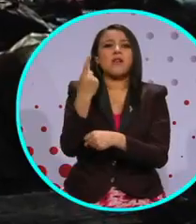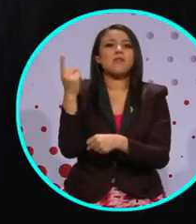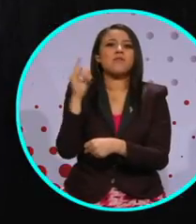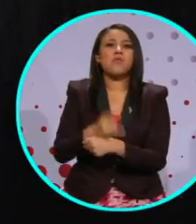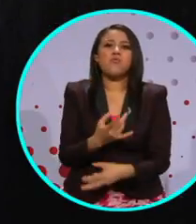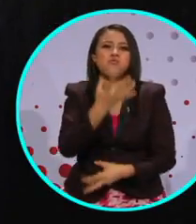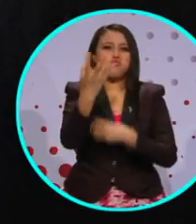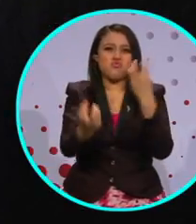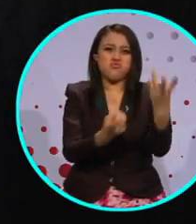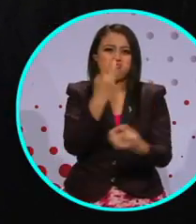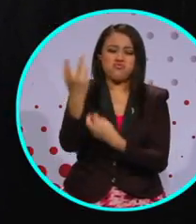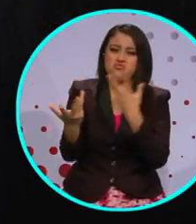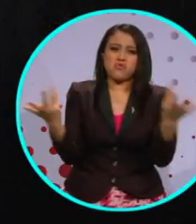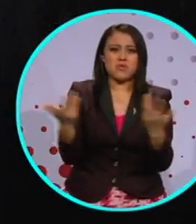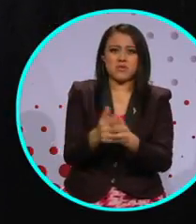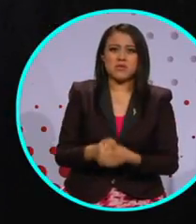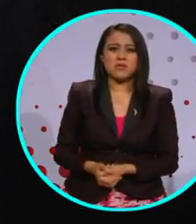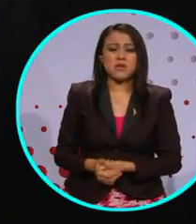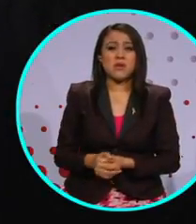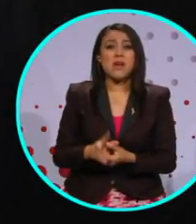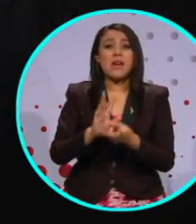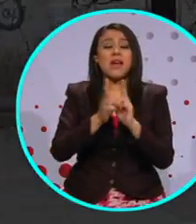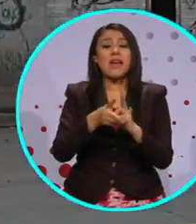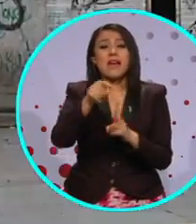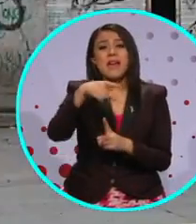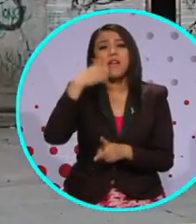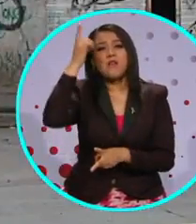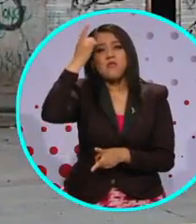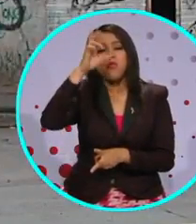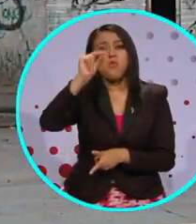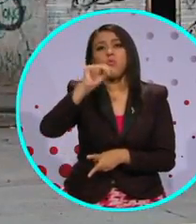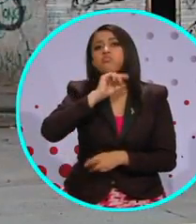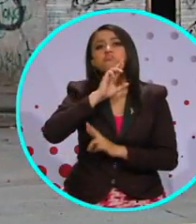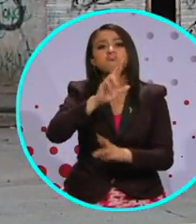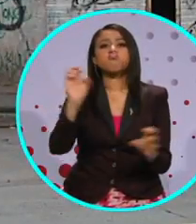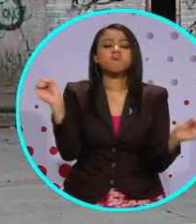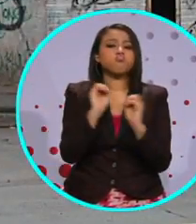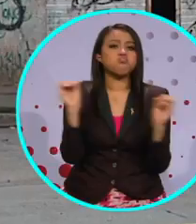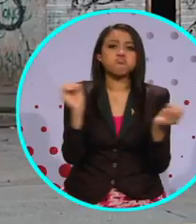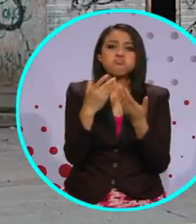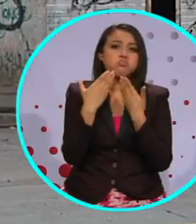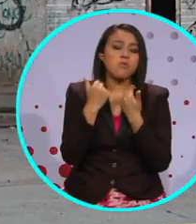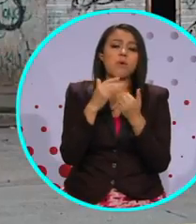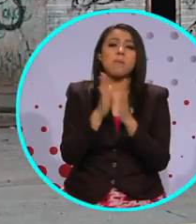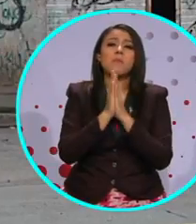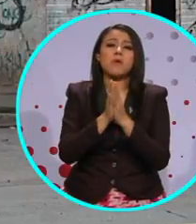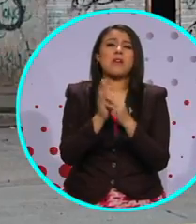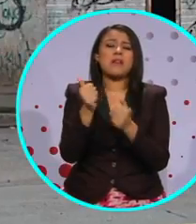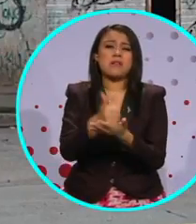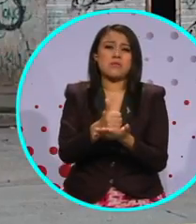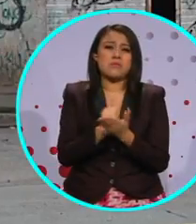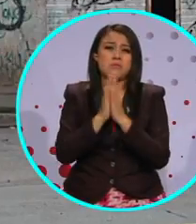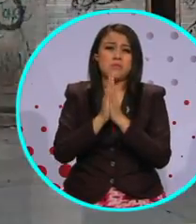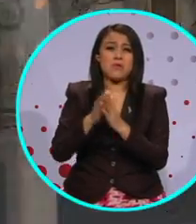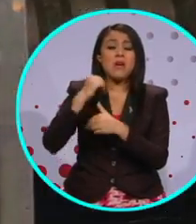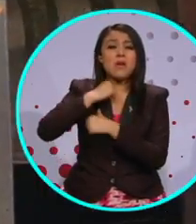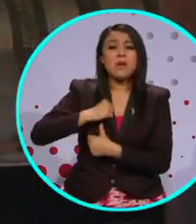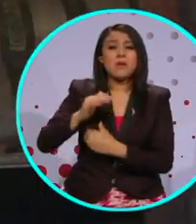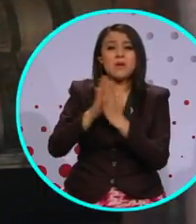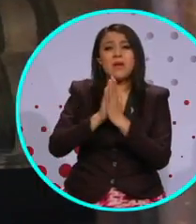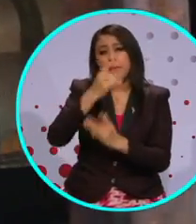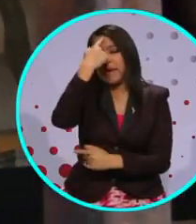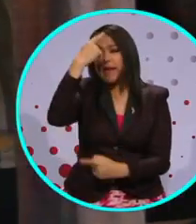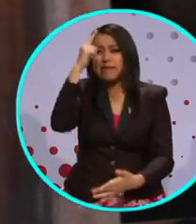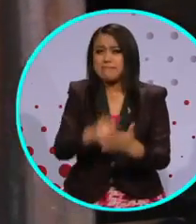incendios provocados. A decir de vecinos, el dueño de esta casa no ha respondido a sus llamados, por lo que piden el apoyo a las autoridades para que